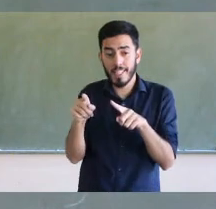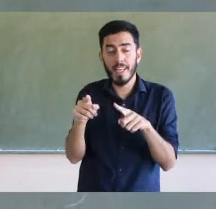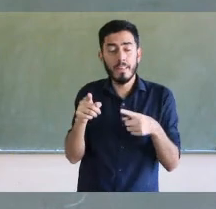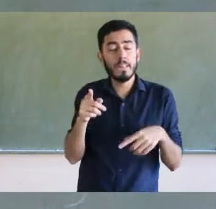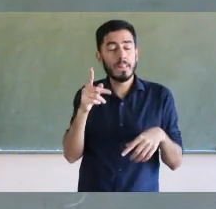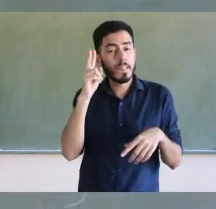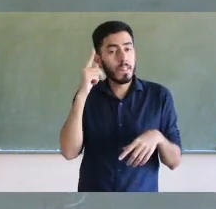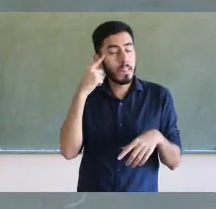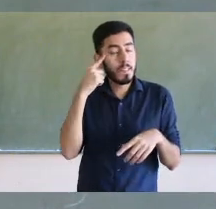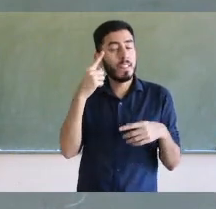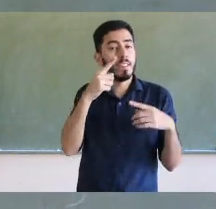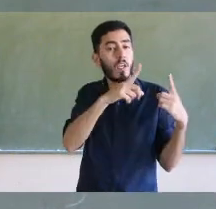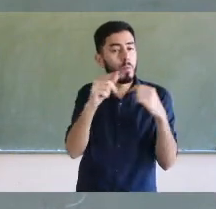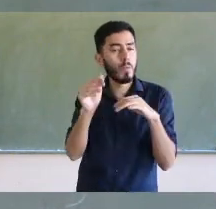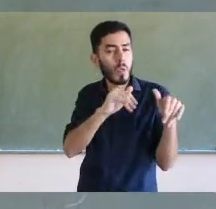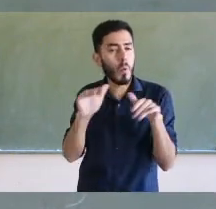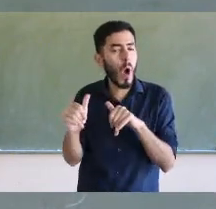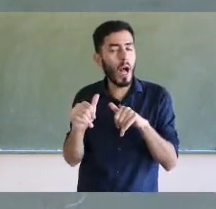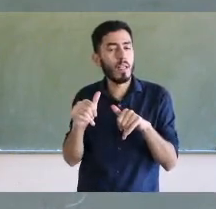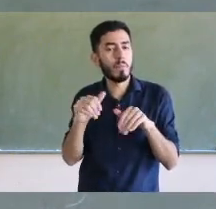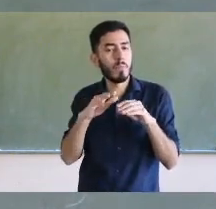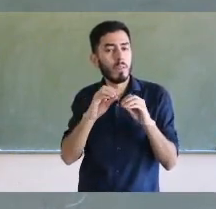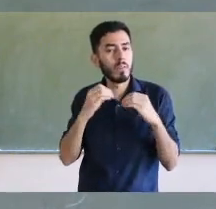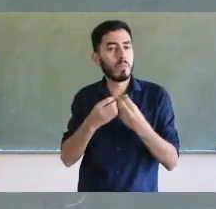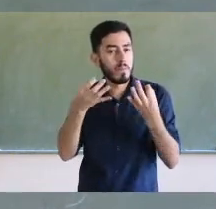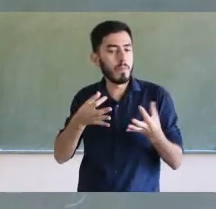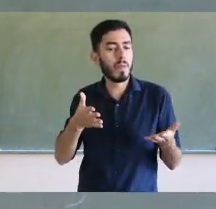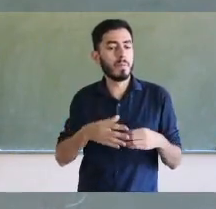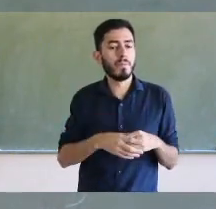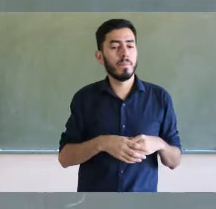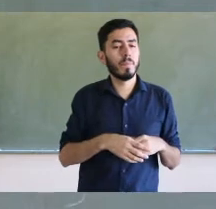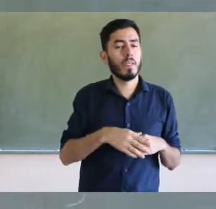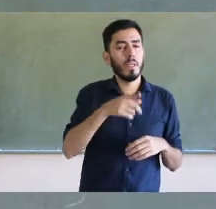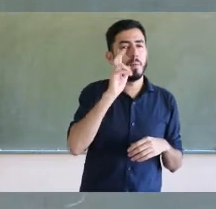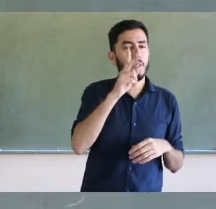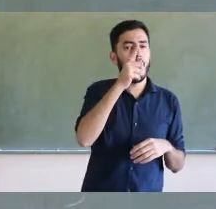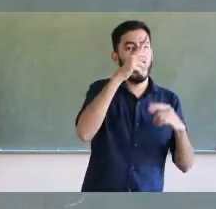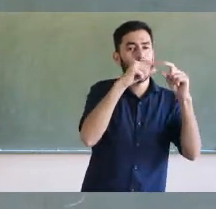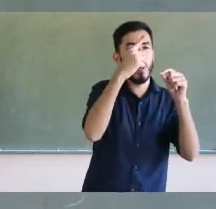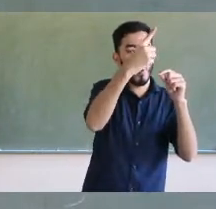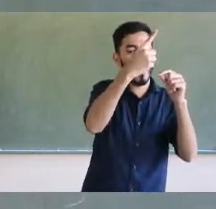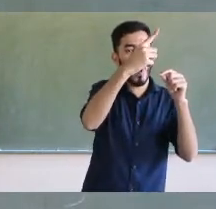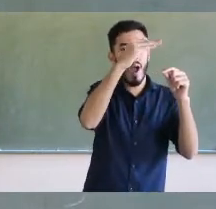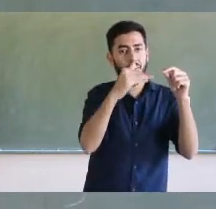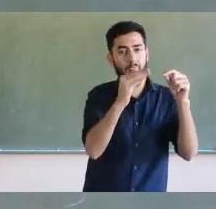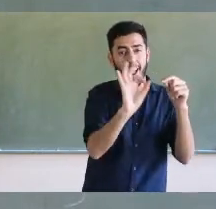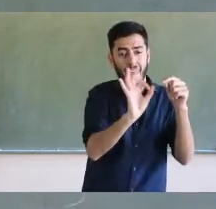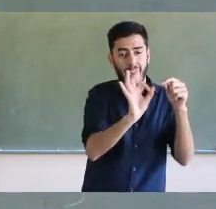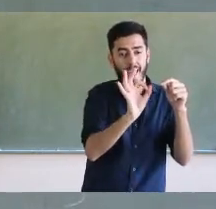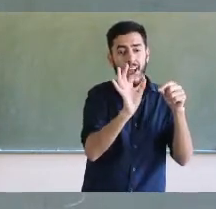común denominador. Es decir, buscamos fracciones equivalentes. Fíjense, debajo del 1, que no hay denominador,